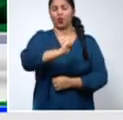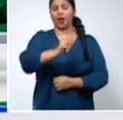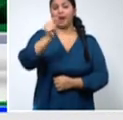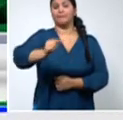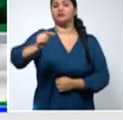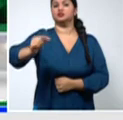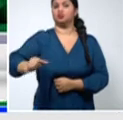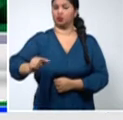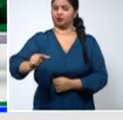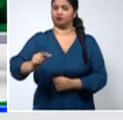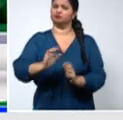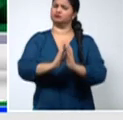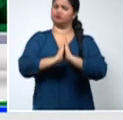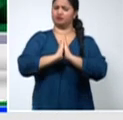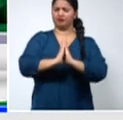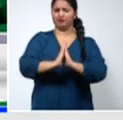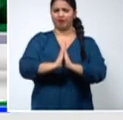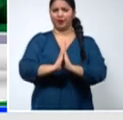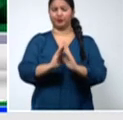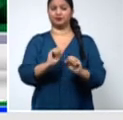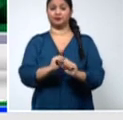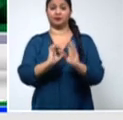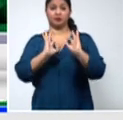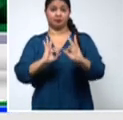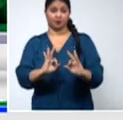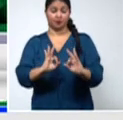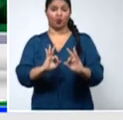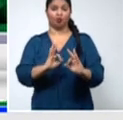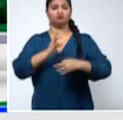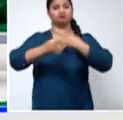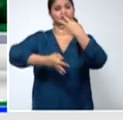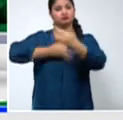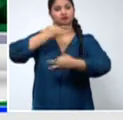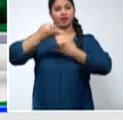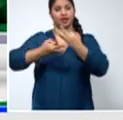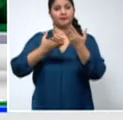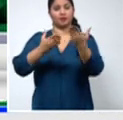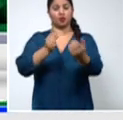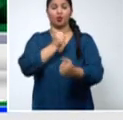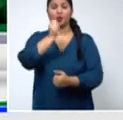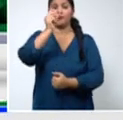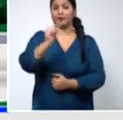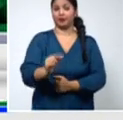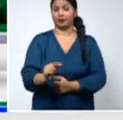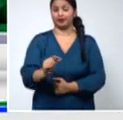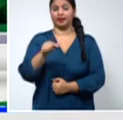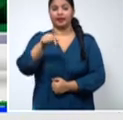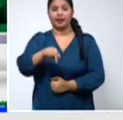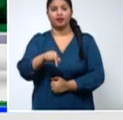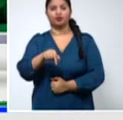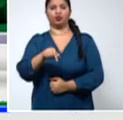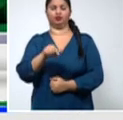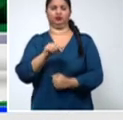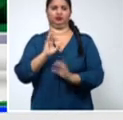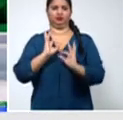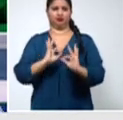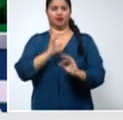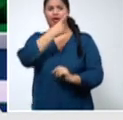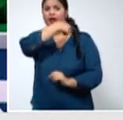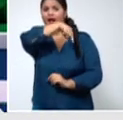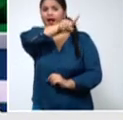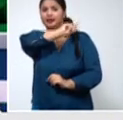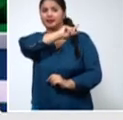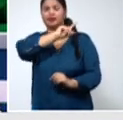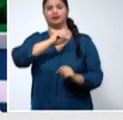población. Y como muy bien tú comentabas, este intercambio de nuestro presidente con la